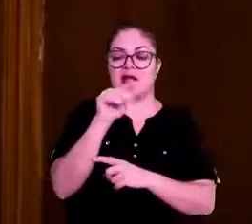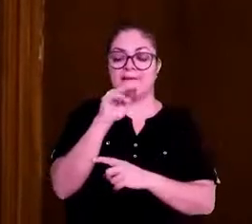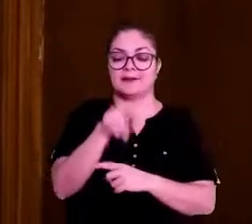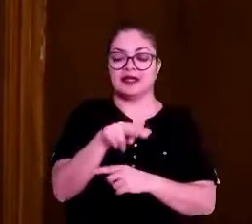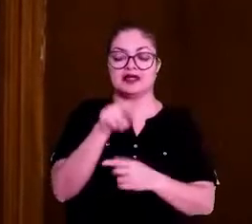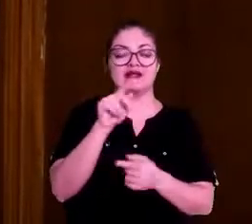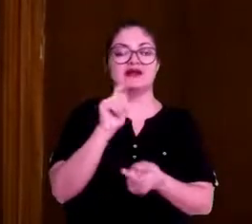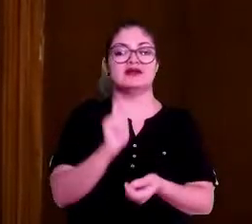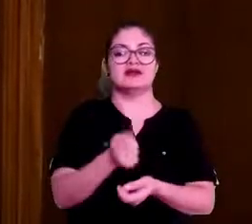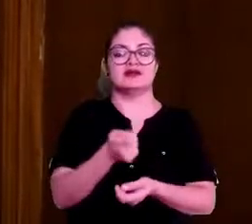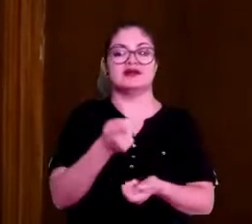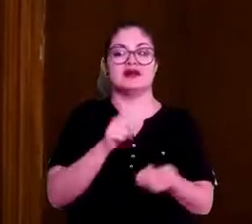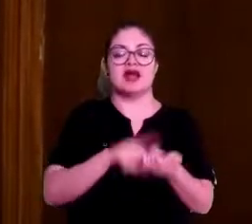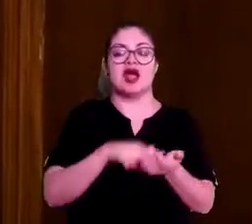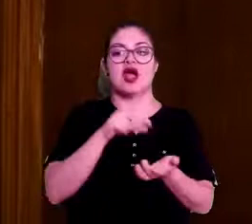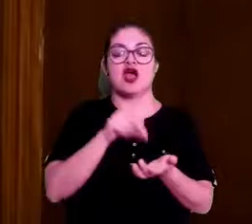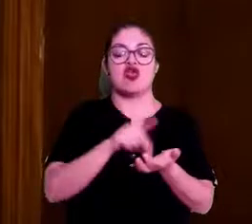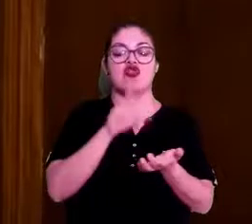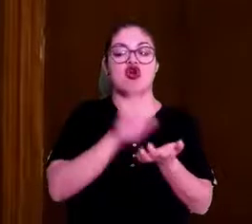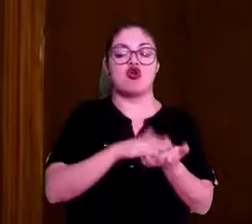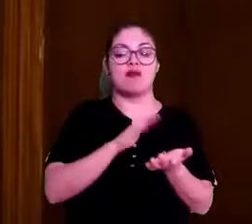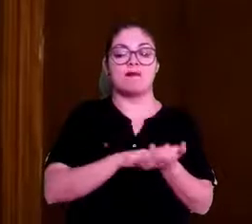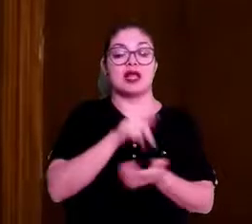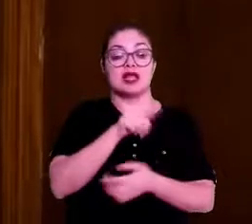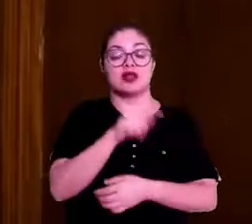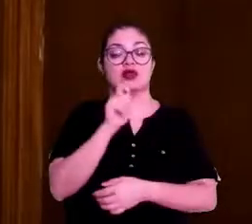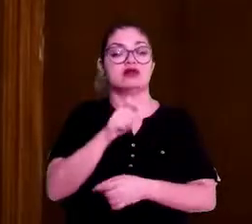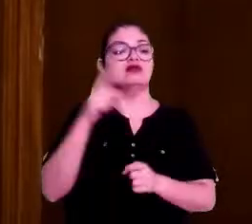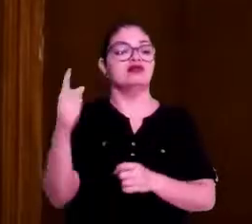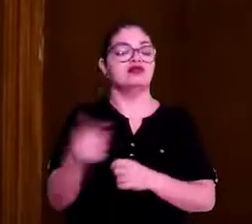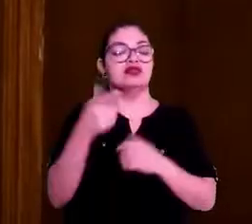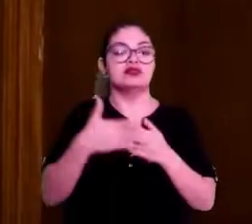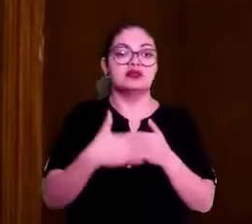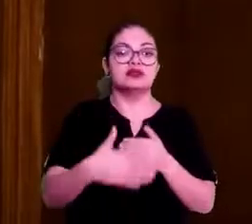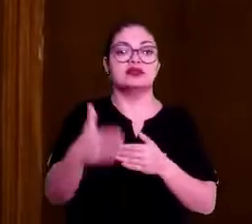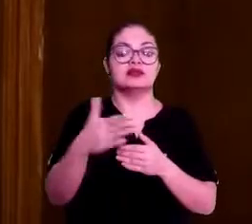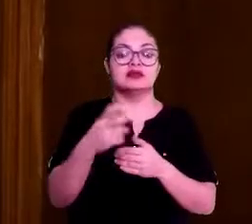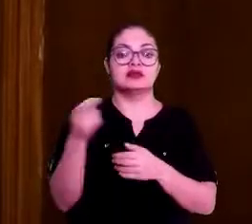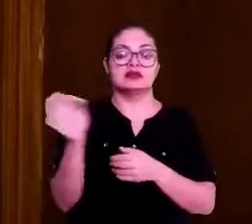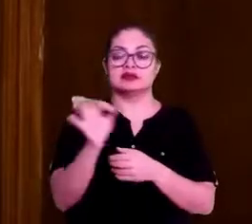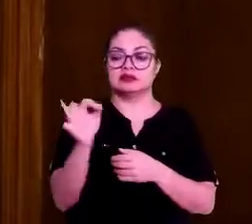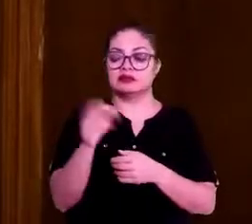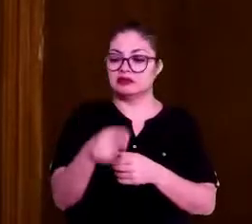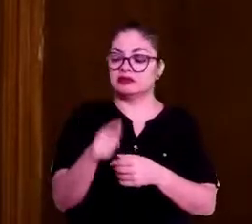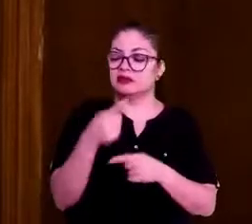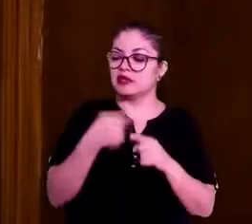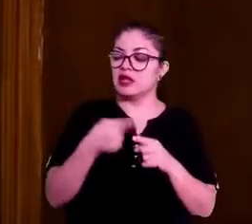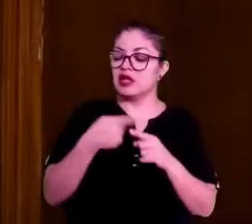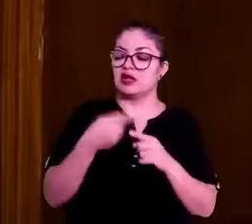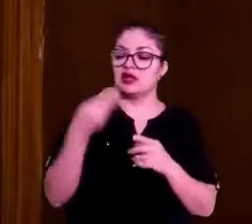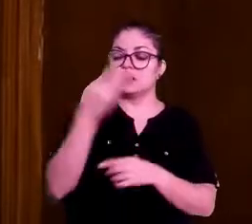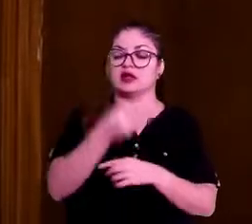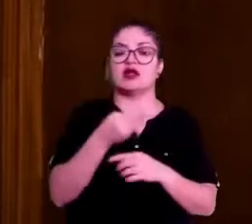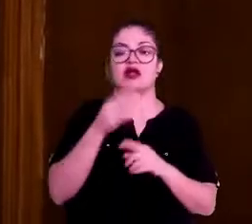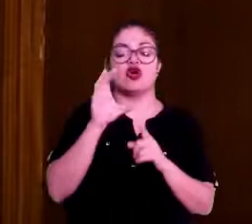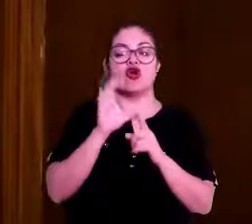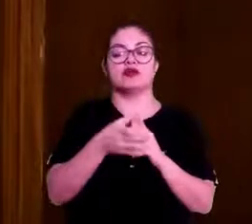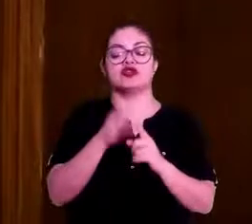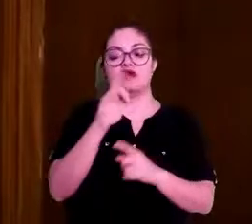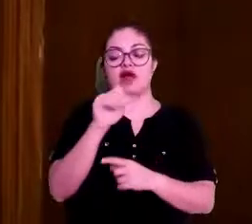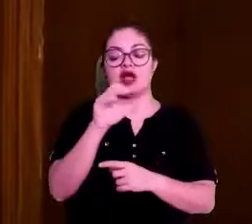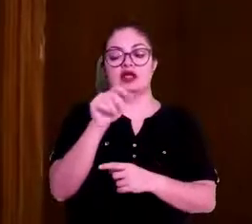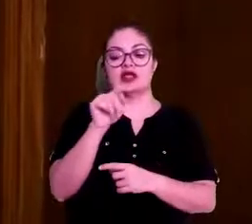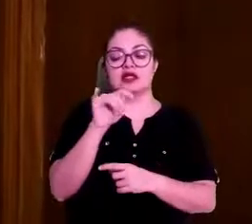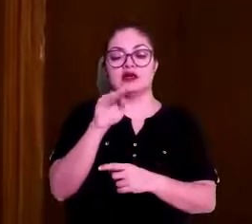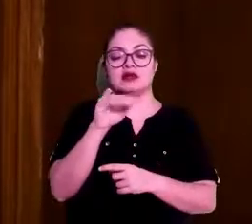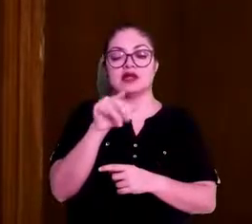factibilidad, documento de carácter permanente que en su momento era emitido por la Comisión de Factibilidad del